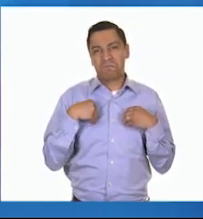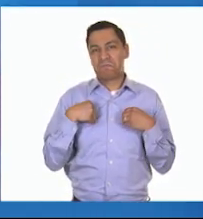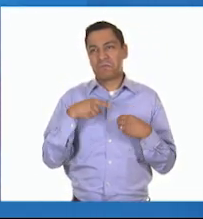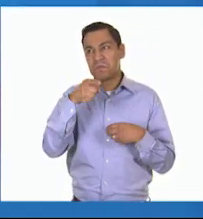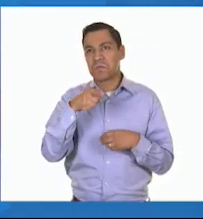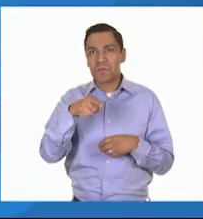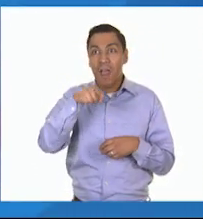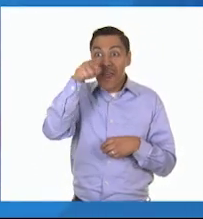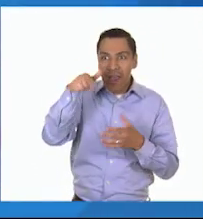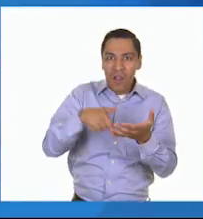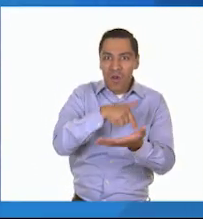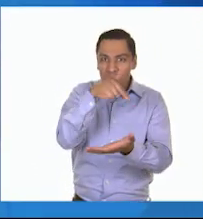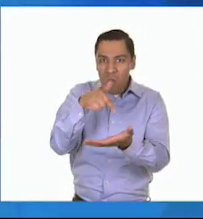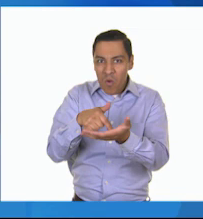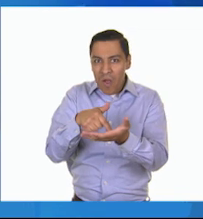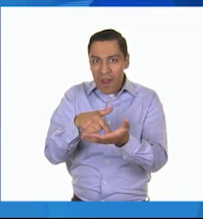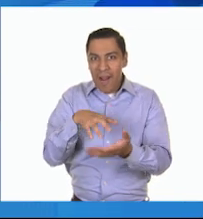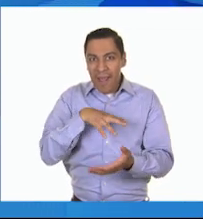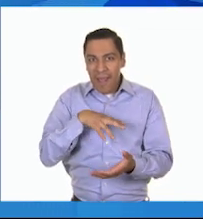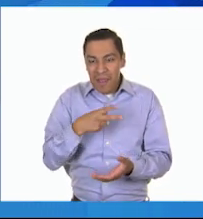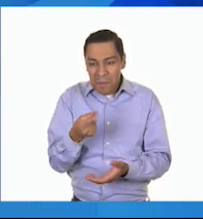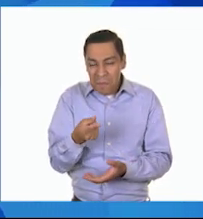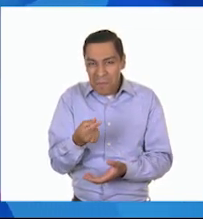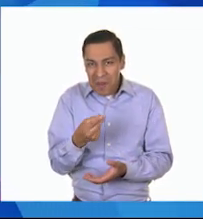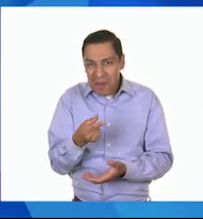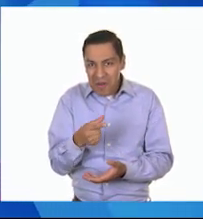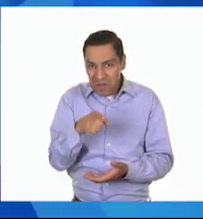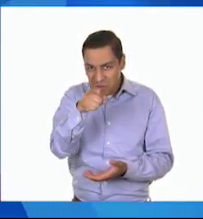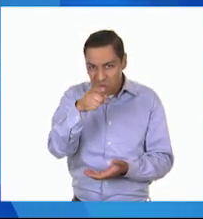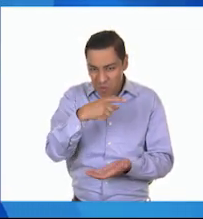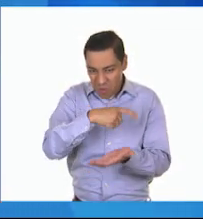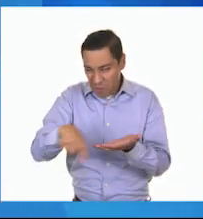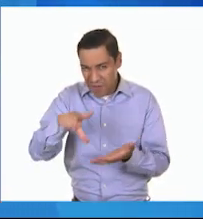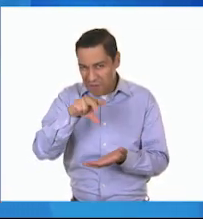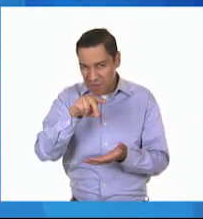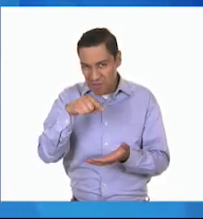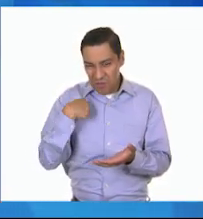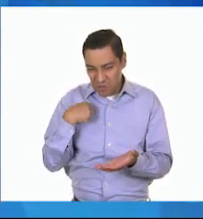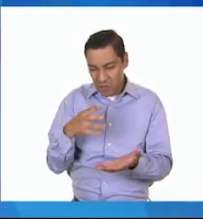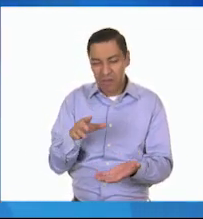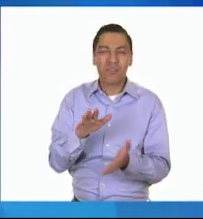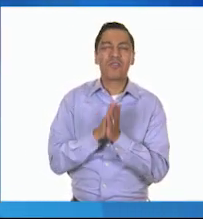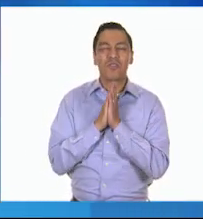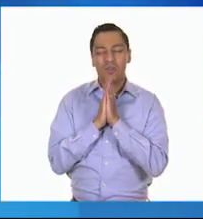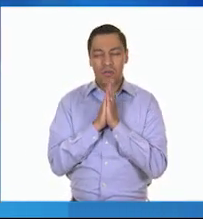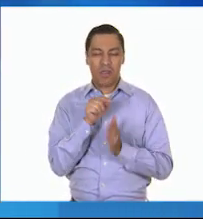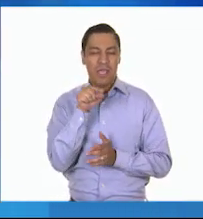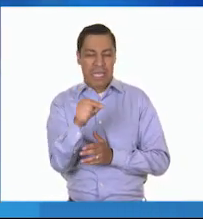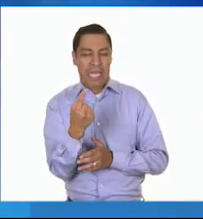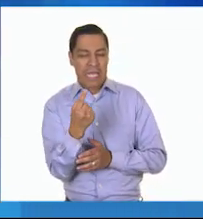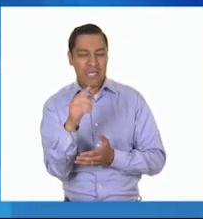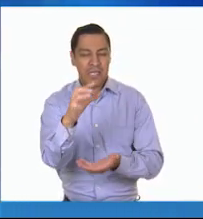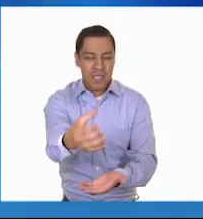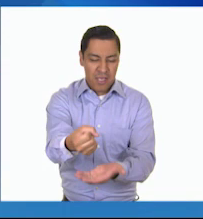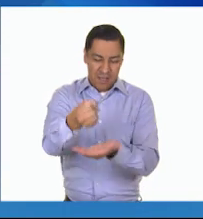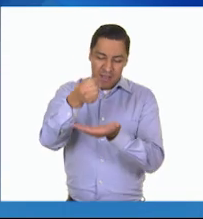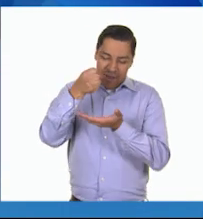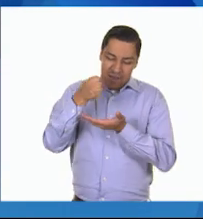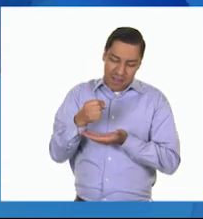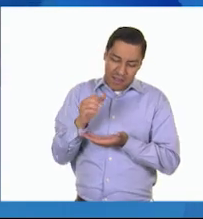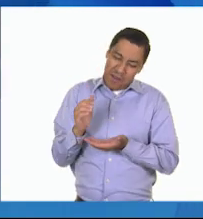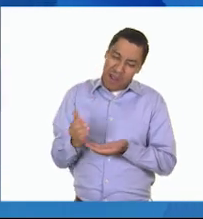darán alegría, ternura, cariño, compañía y